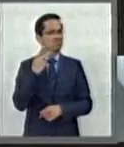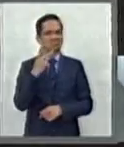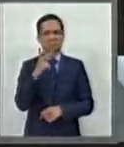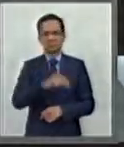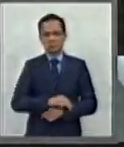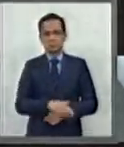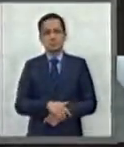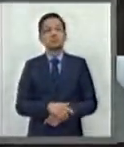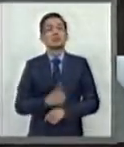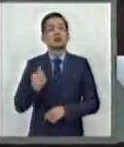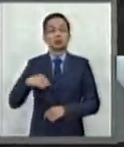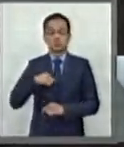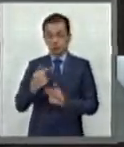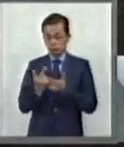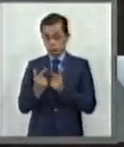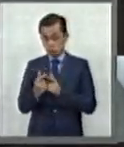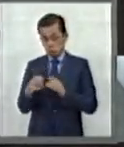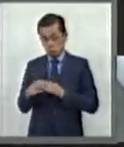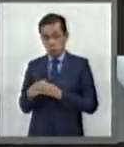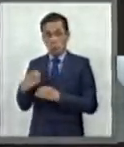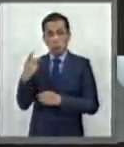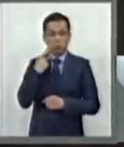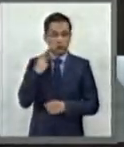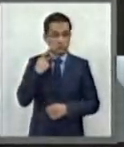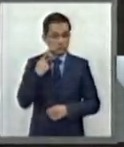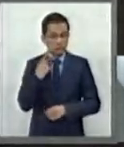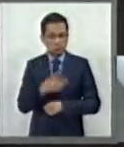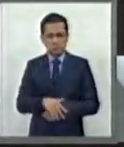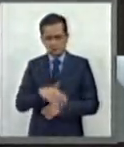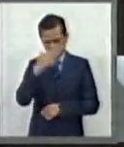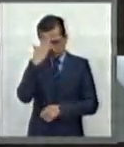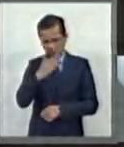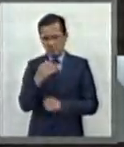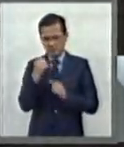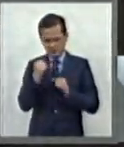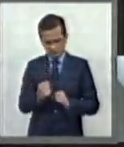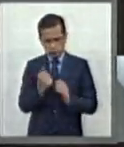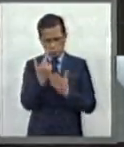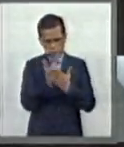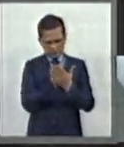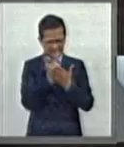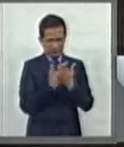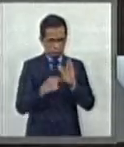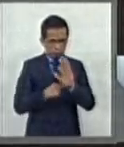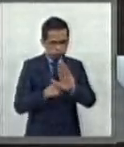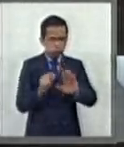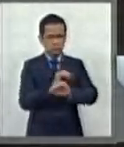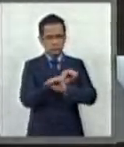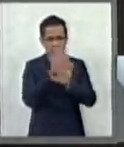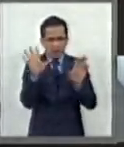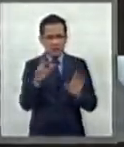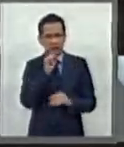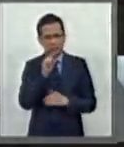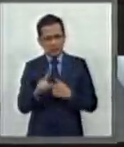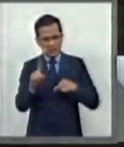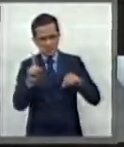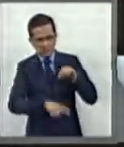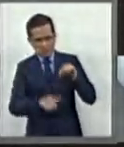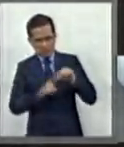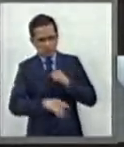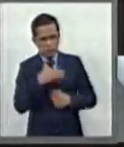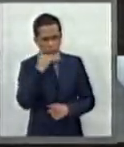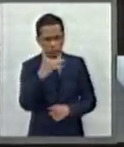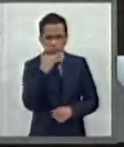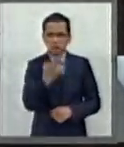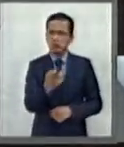parlamentario estamos convencidos de que la transparencia y los nuevos mecanismos de combate a la corrupción deben de